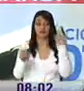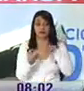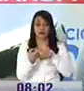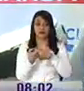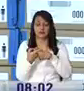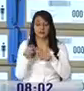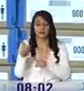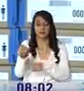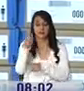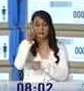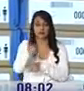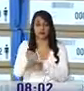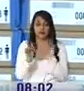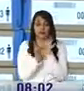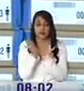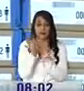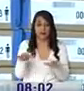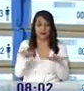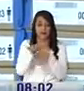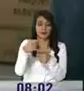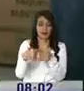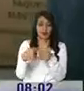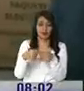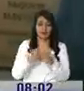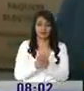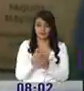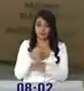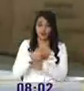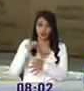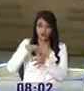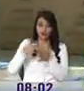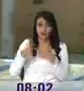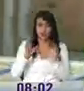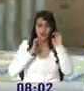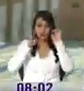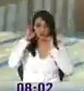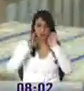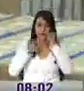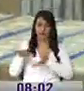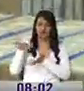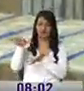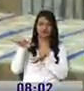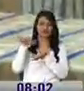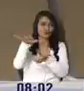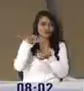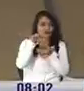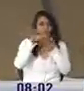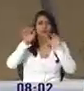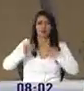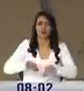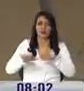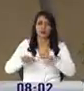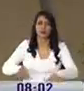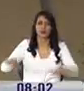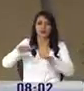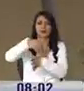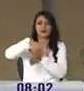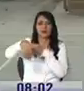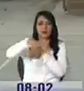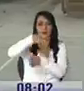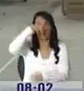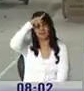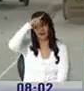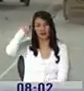Metropolitano el Consejo Nacional electoral ha tomado alternativas para poder llegar con los paquetes electorales a fronterizas con Perú